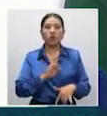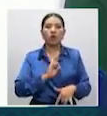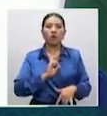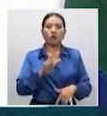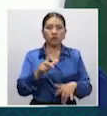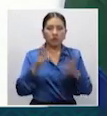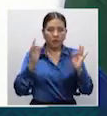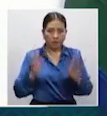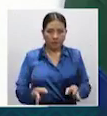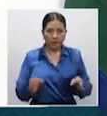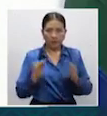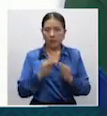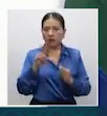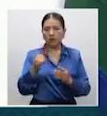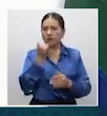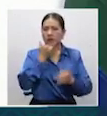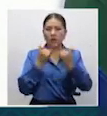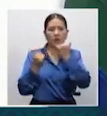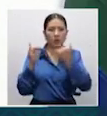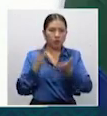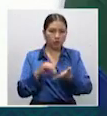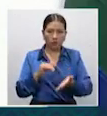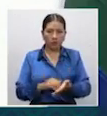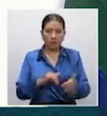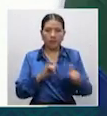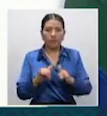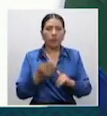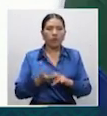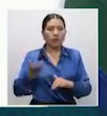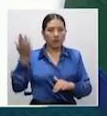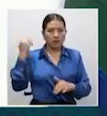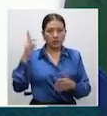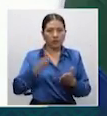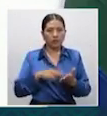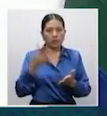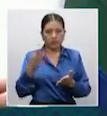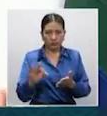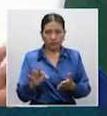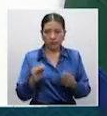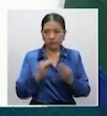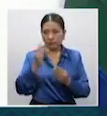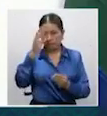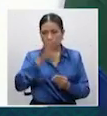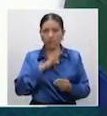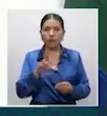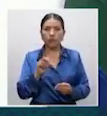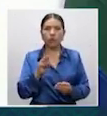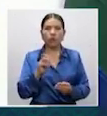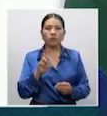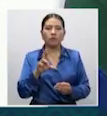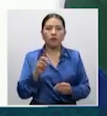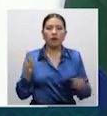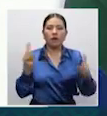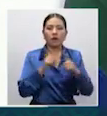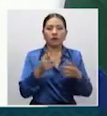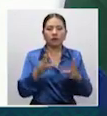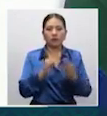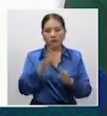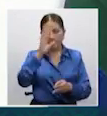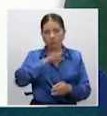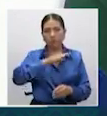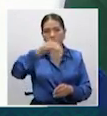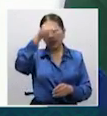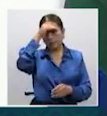cometa los mismos errores que se ha cometido el 2019, que el señor Romero le puso alfombra roja al señor Luis Fernando Camacho. Aquí